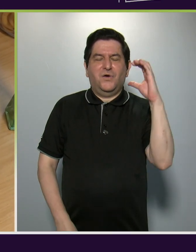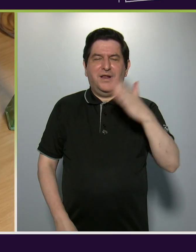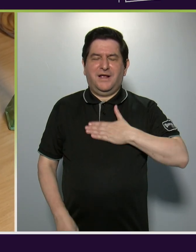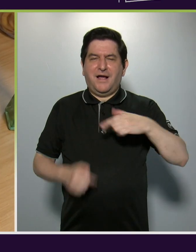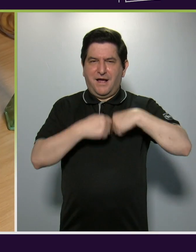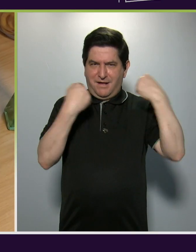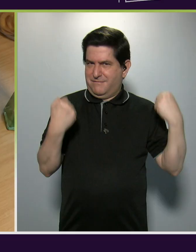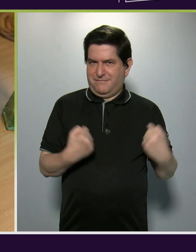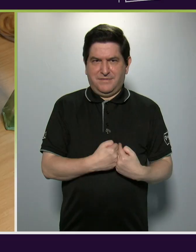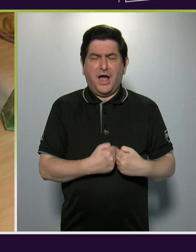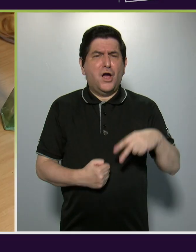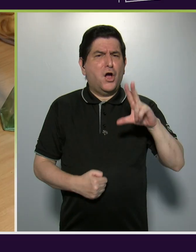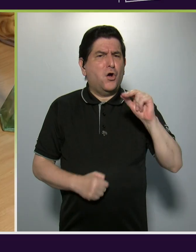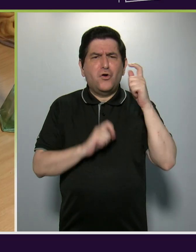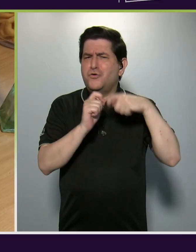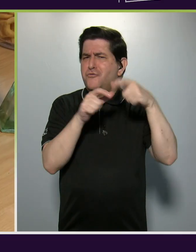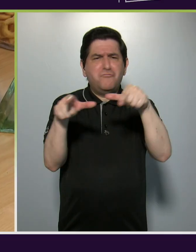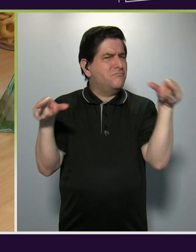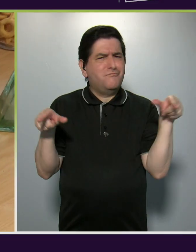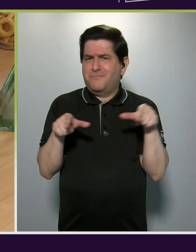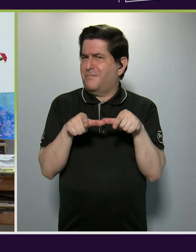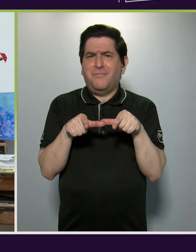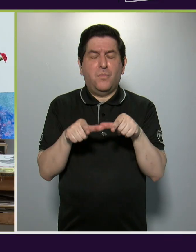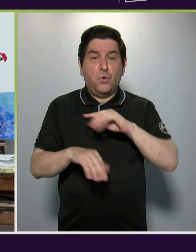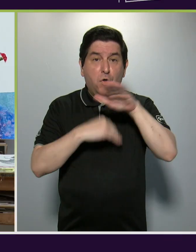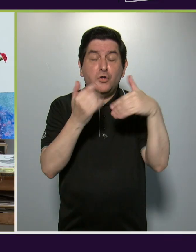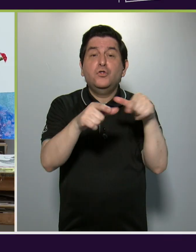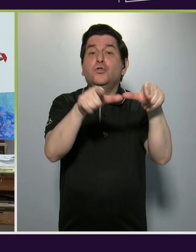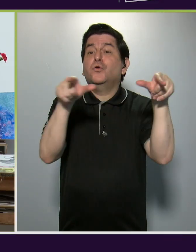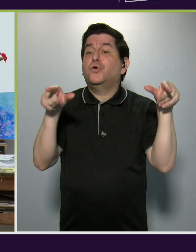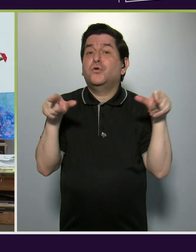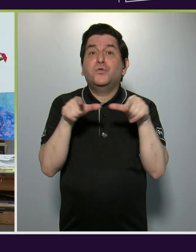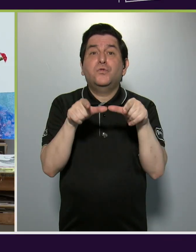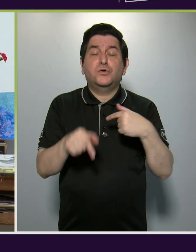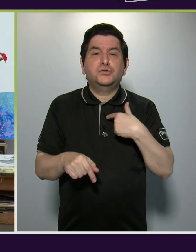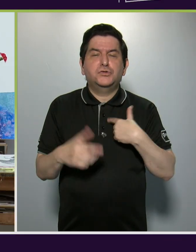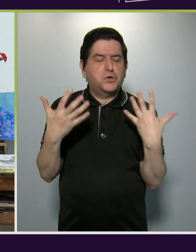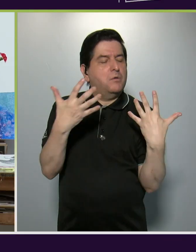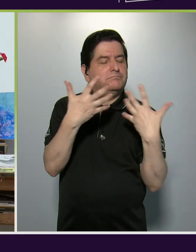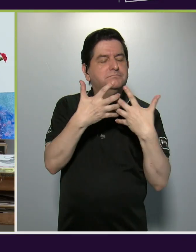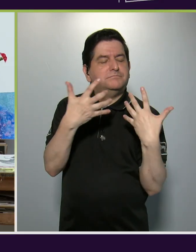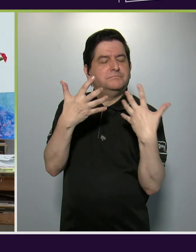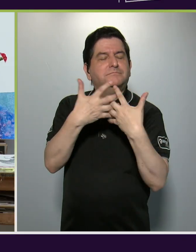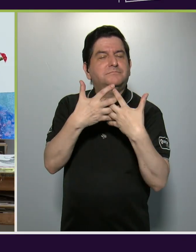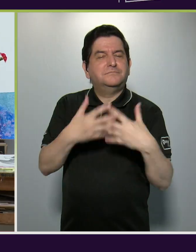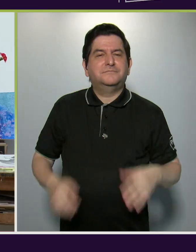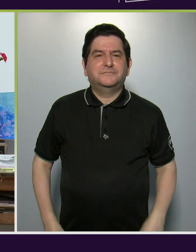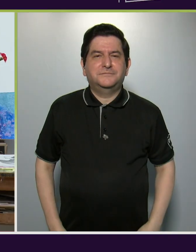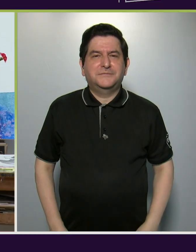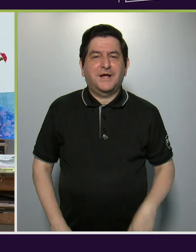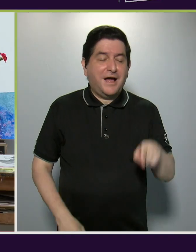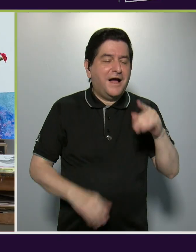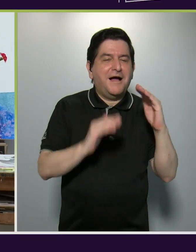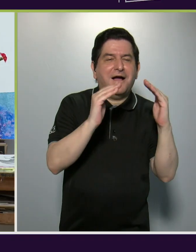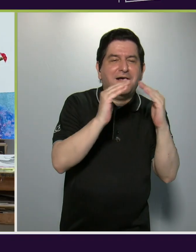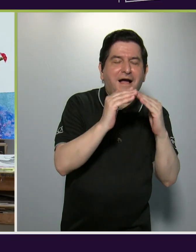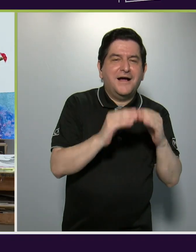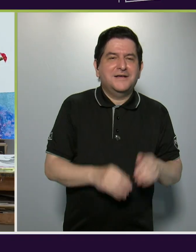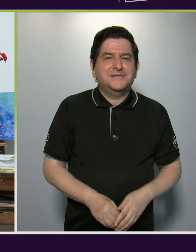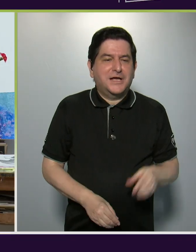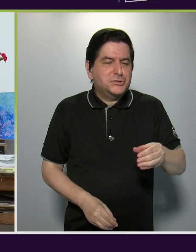exactamente ningún lugar, era todos los lugares. Yo los armaba casitas por ahí chiquititas, con sus postes y